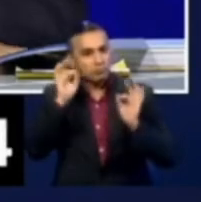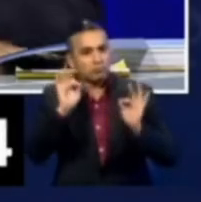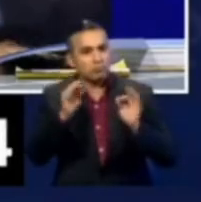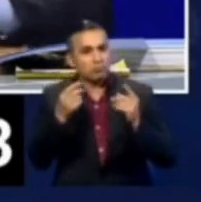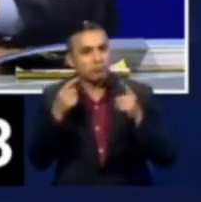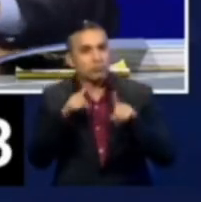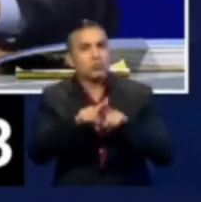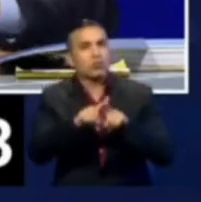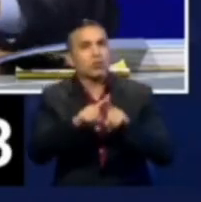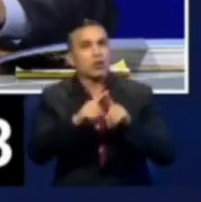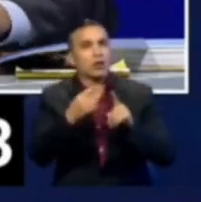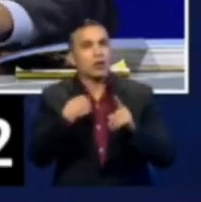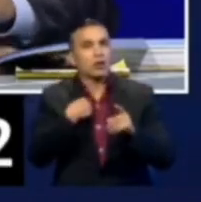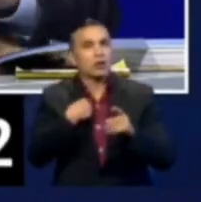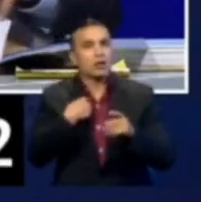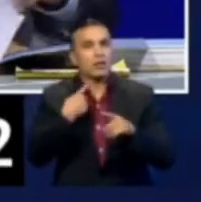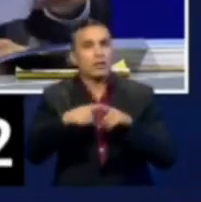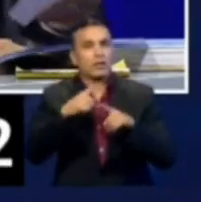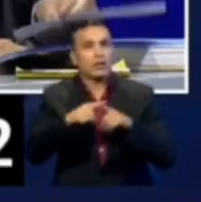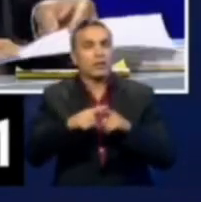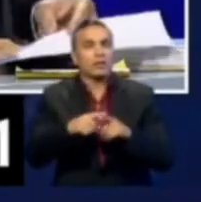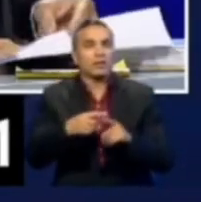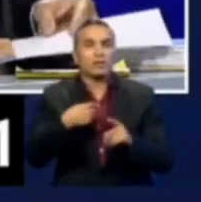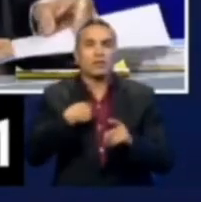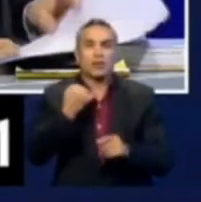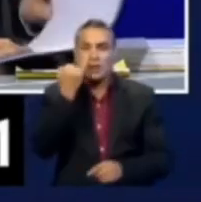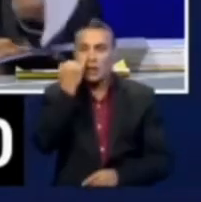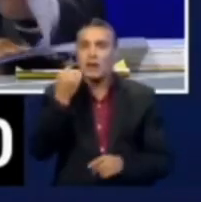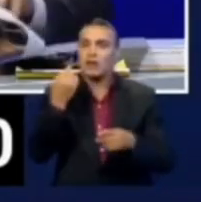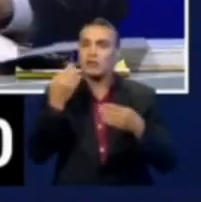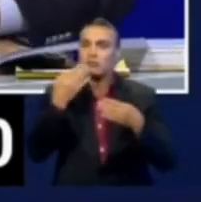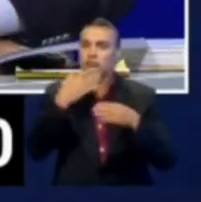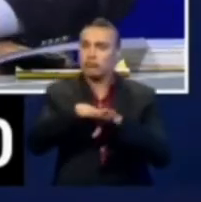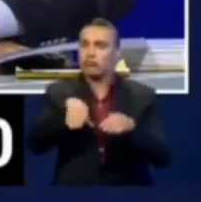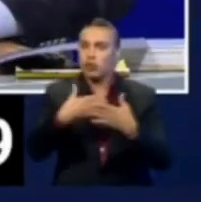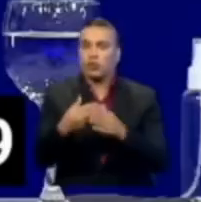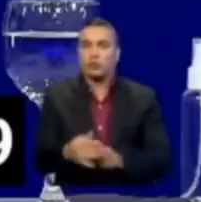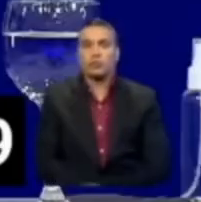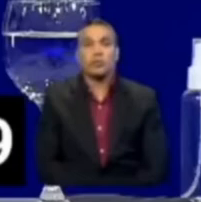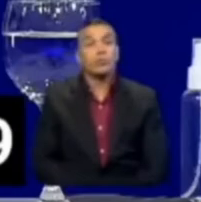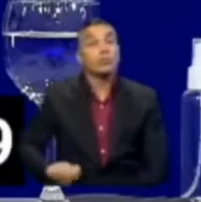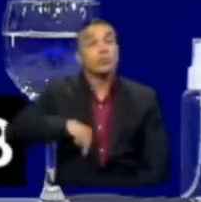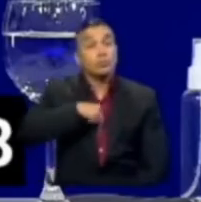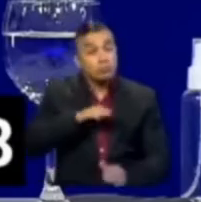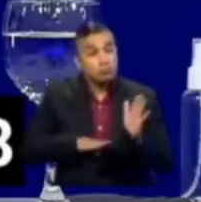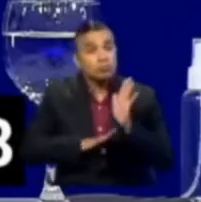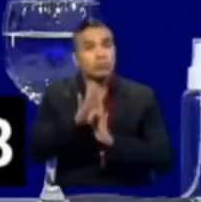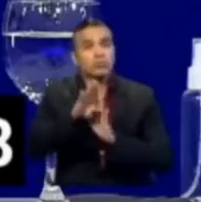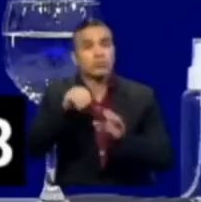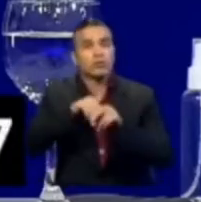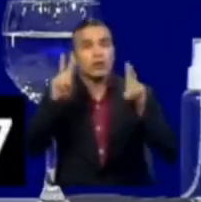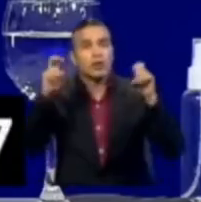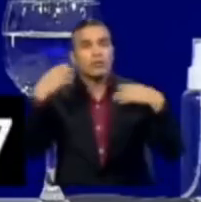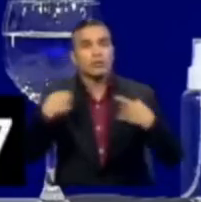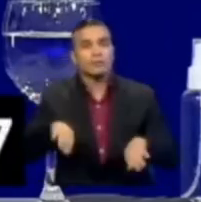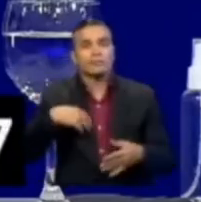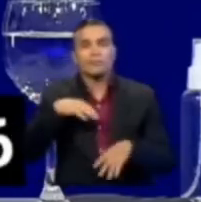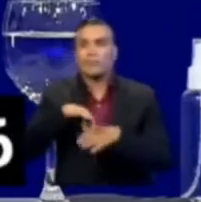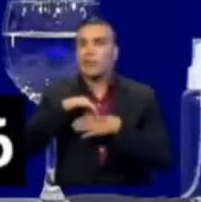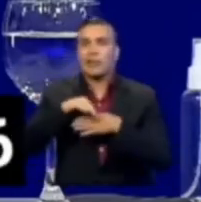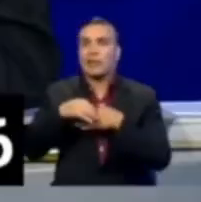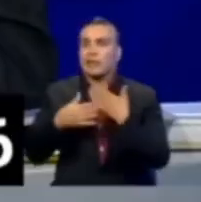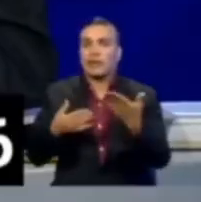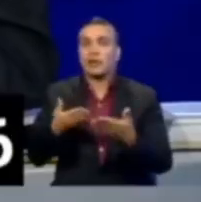el Estado y un gobierno paritario que dé equidad de género a toda su población. Vamos a avanzar en temas que nos quedan